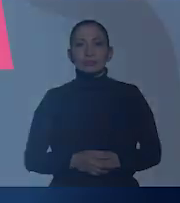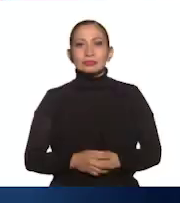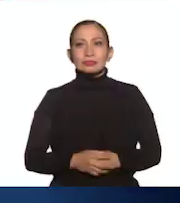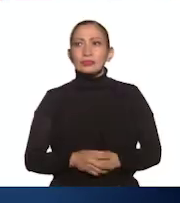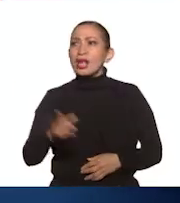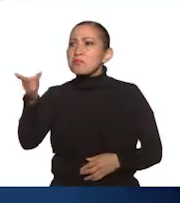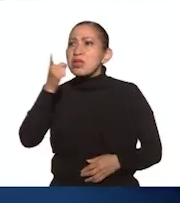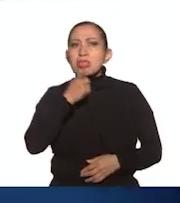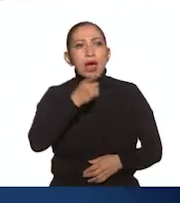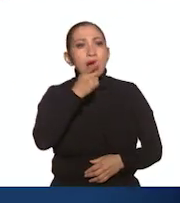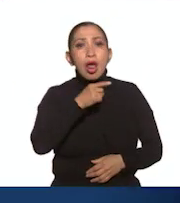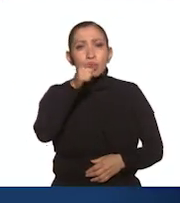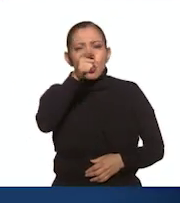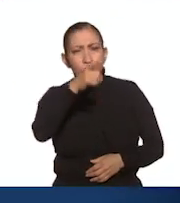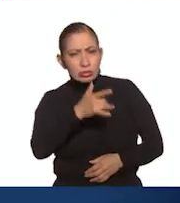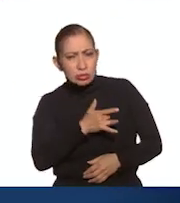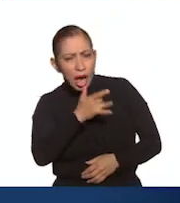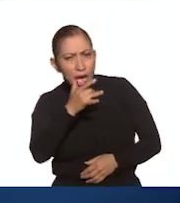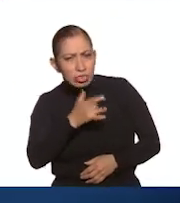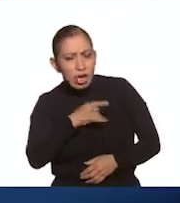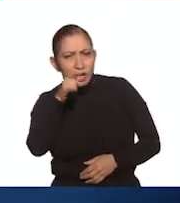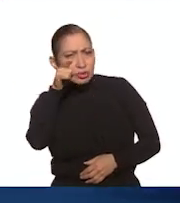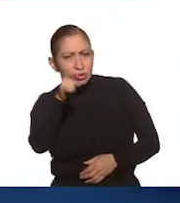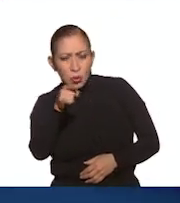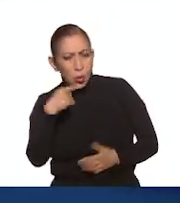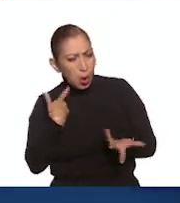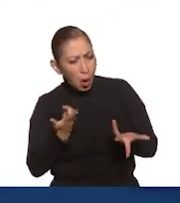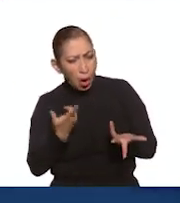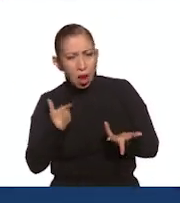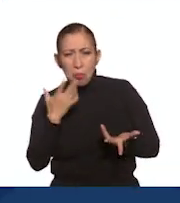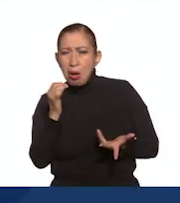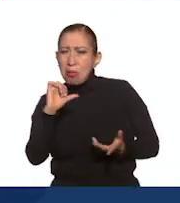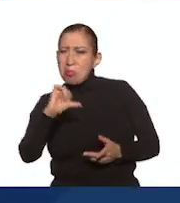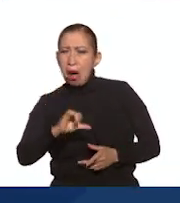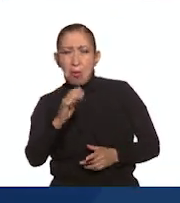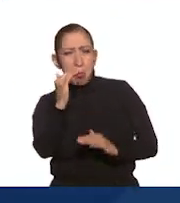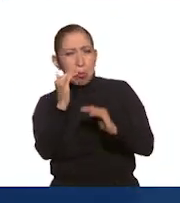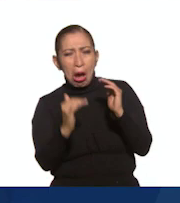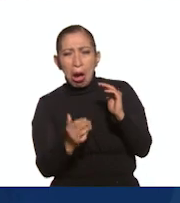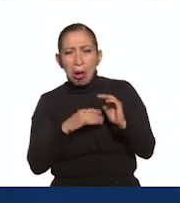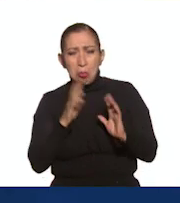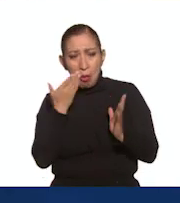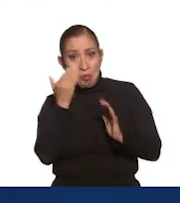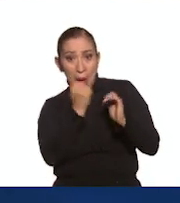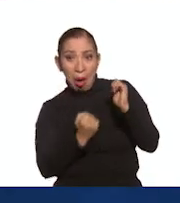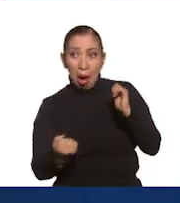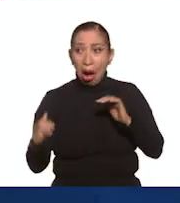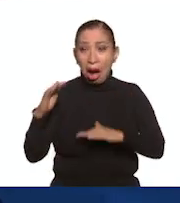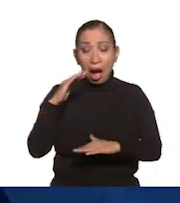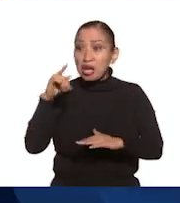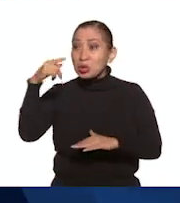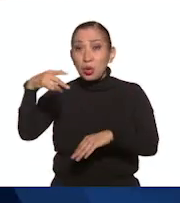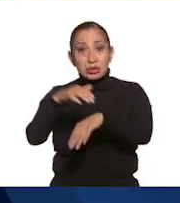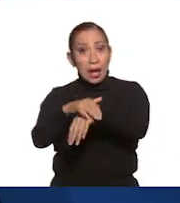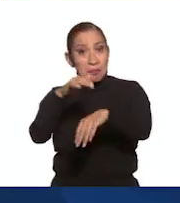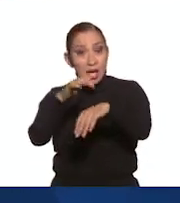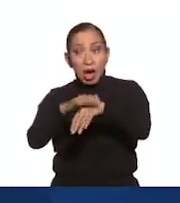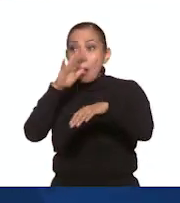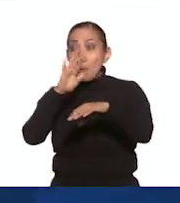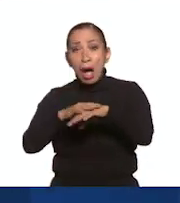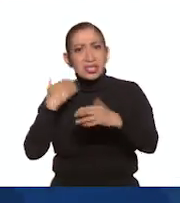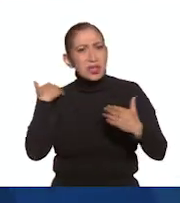Me han dicho que sientes que eres poco original y que tus amigos son